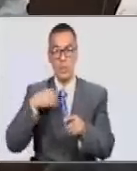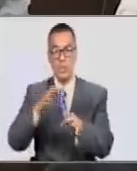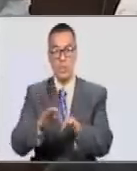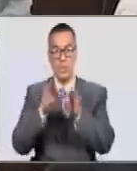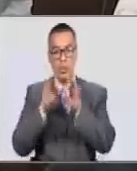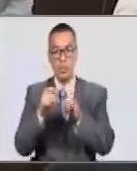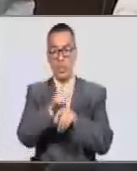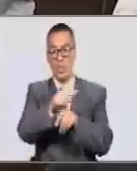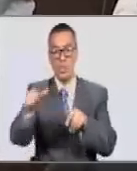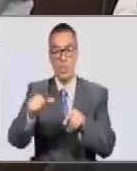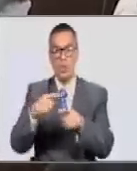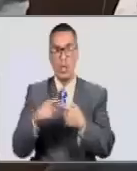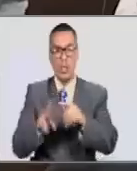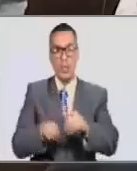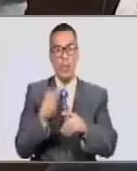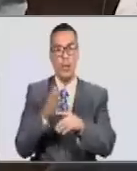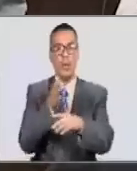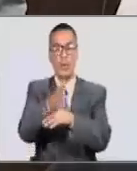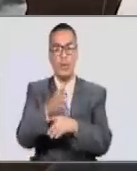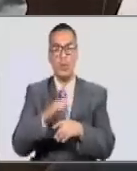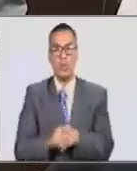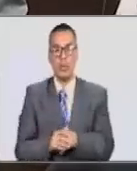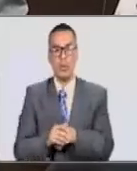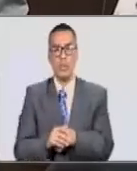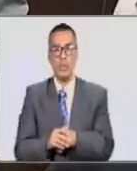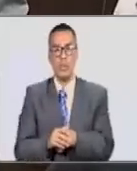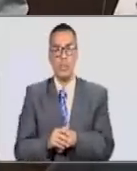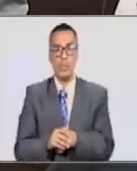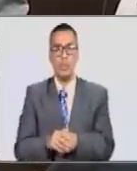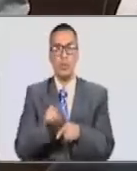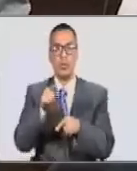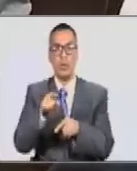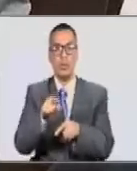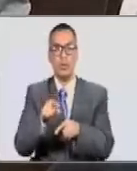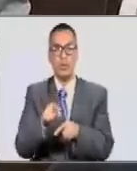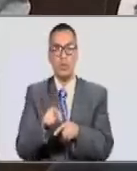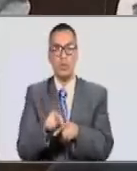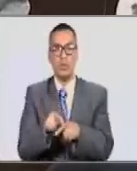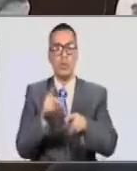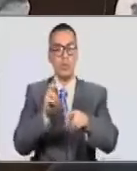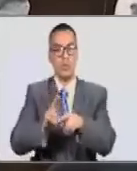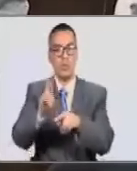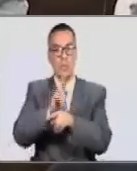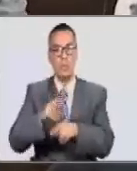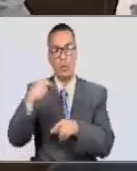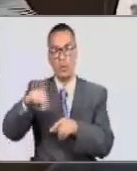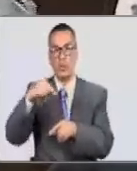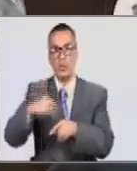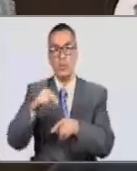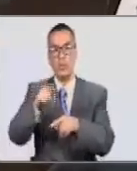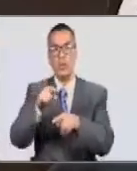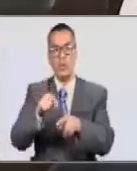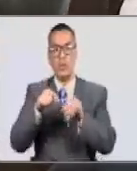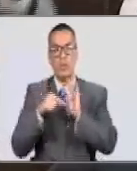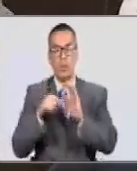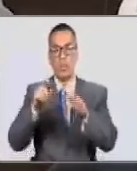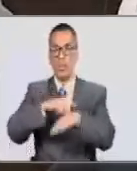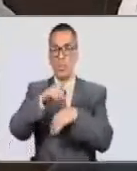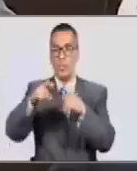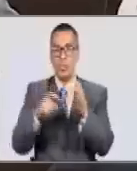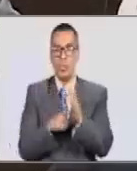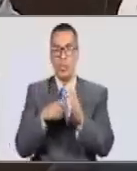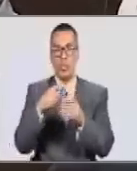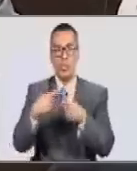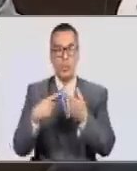queda perfecto, porque cualquier persona puede acudir. Y además se trata de un instrumento de nivel normativo que es de carácter general